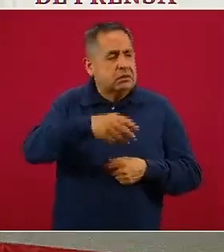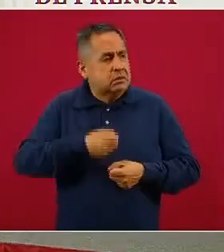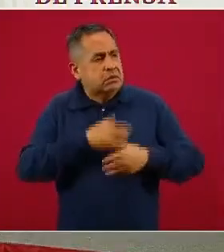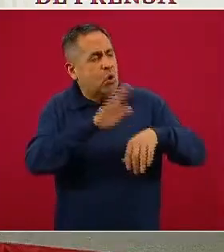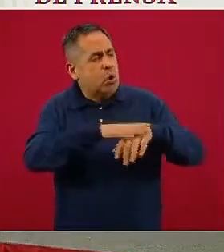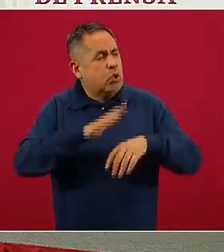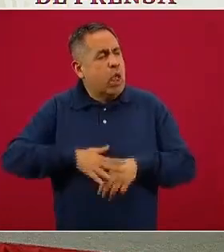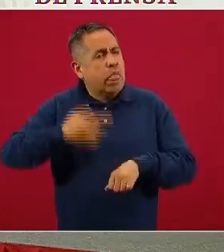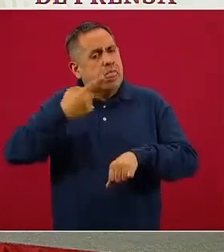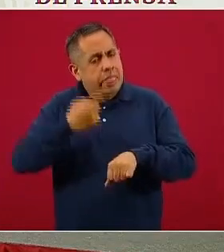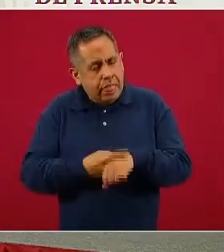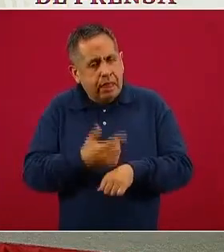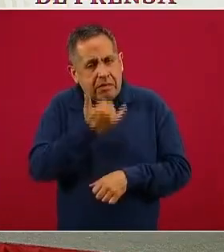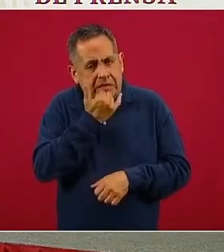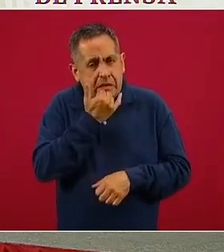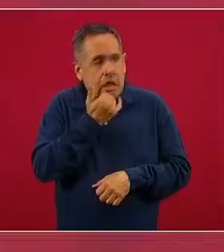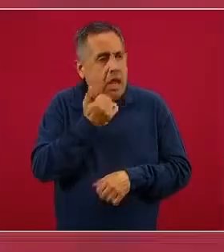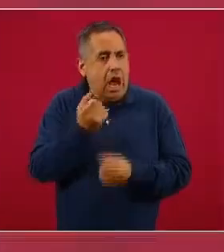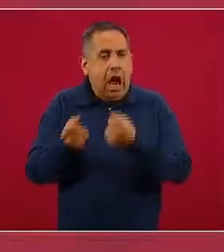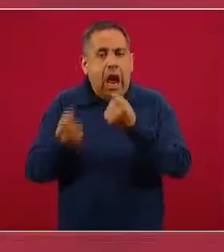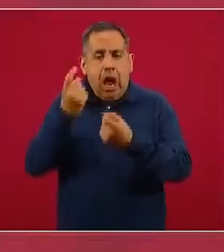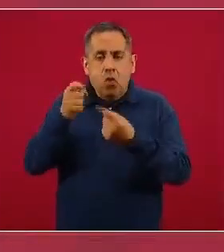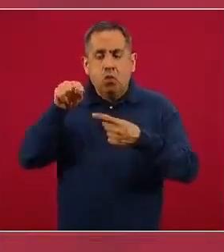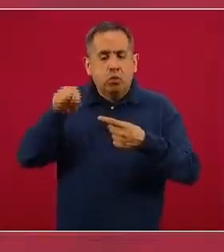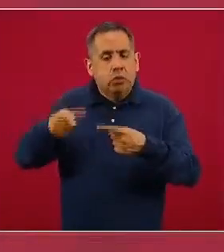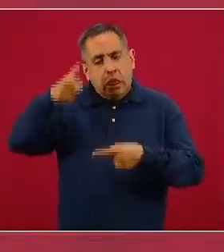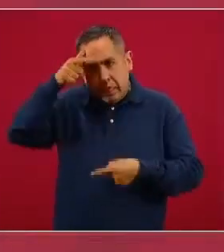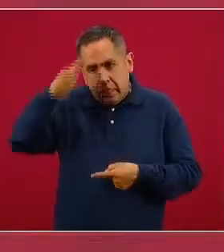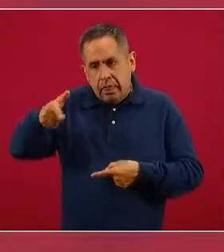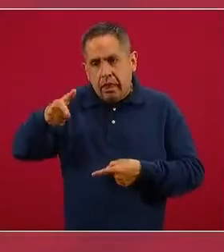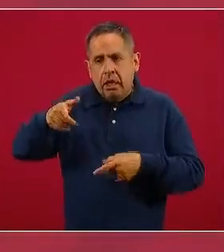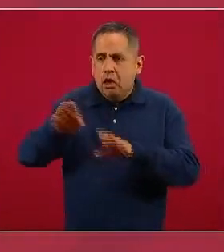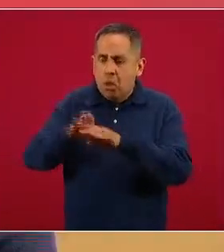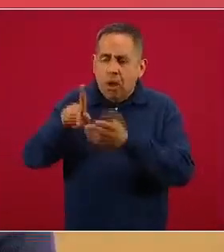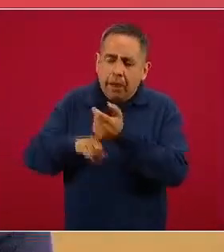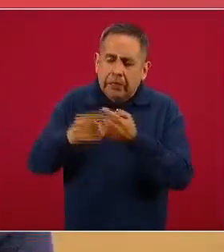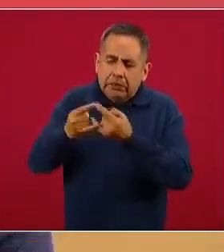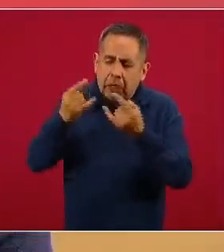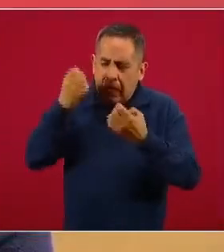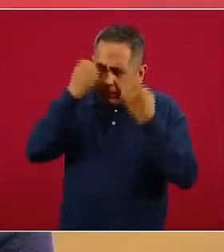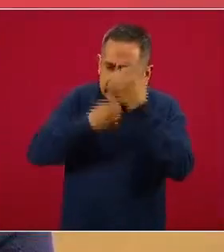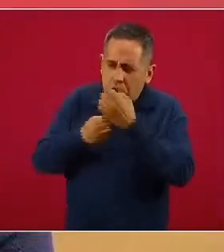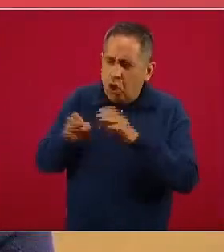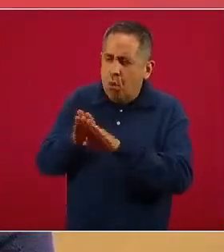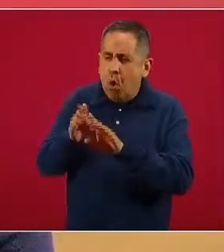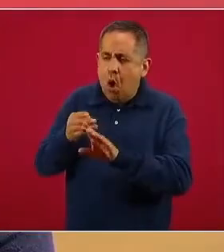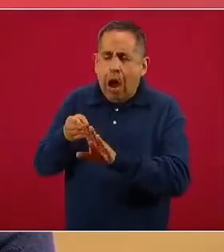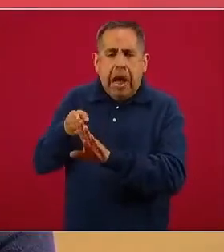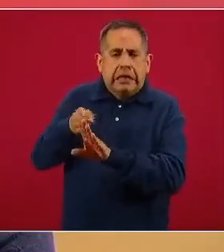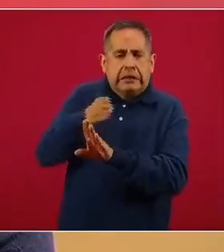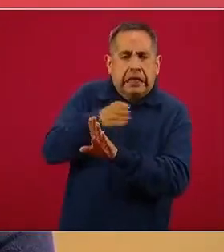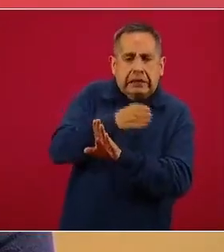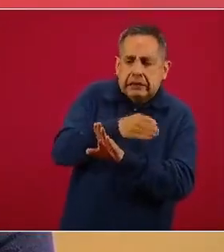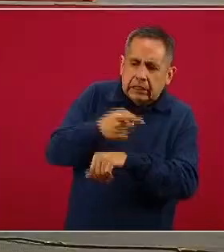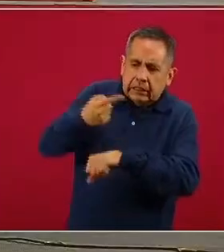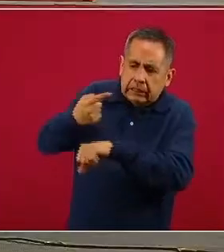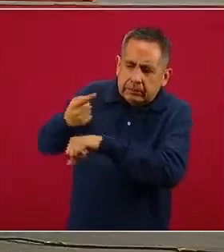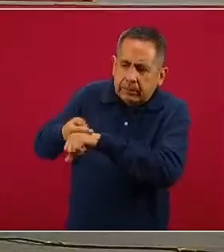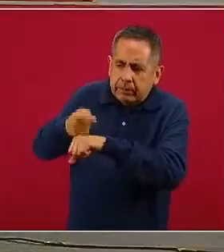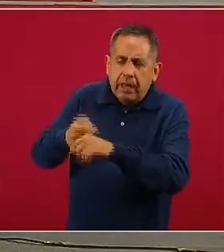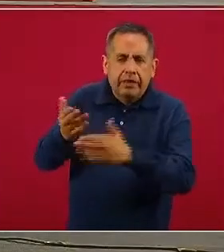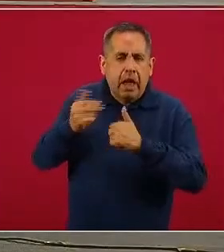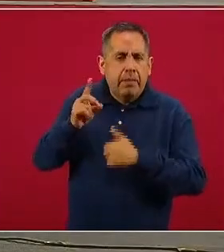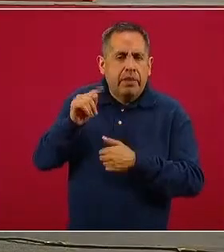haberse contagiado. En algunos de ellos se ha podido acceder al estudio epidemiológico y por lo tanto a todos los